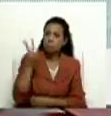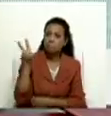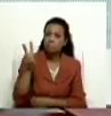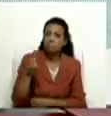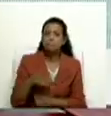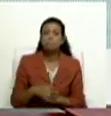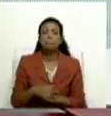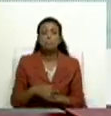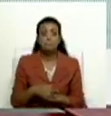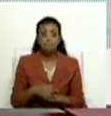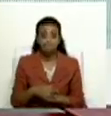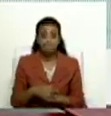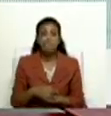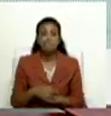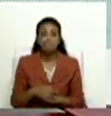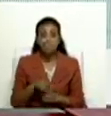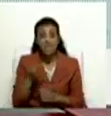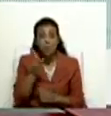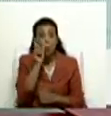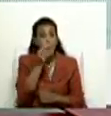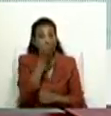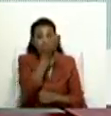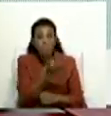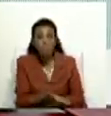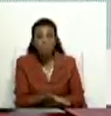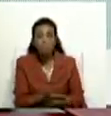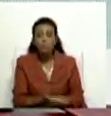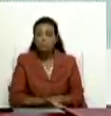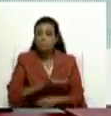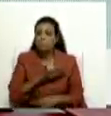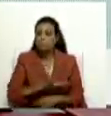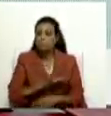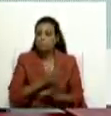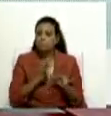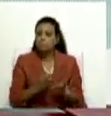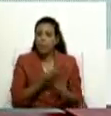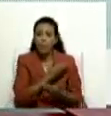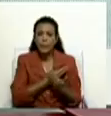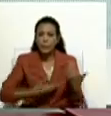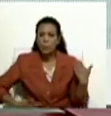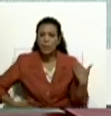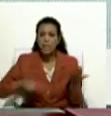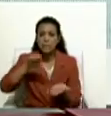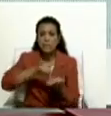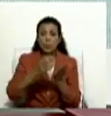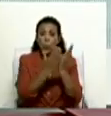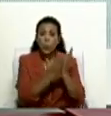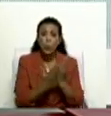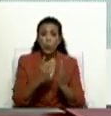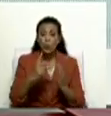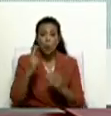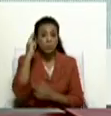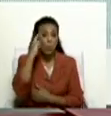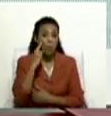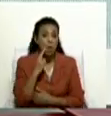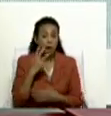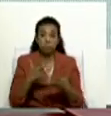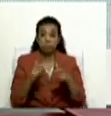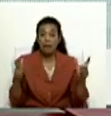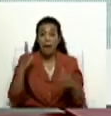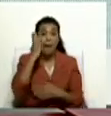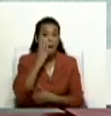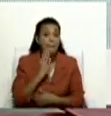los verdaderos Patriotas él es eh presidente del centro de estudios Simón Bolívar ha tenido una amplia